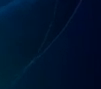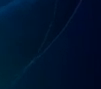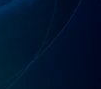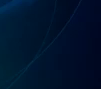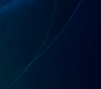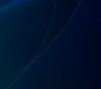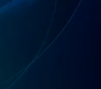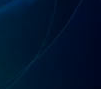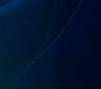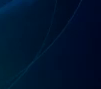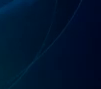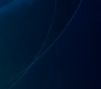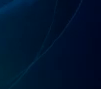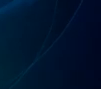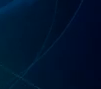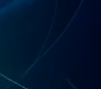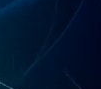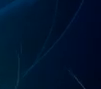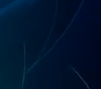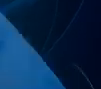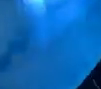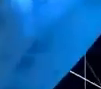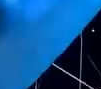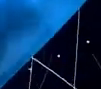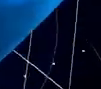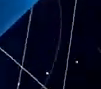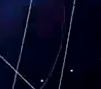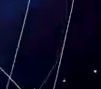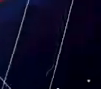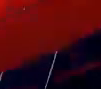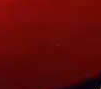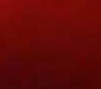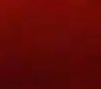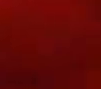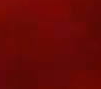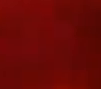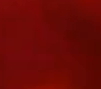la mañana, Su cartelera.